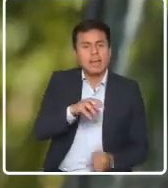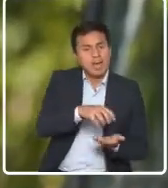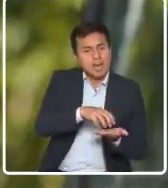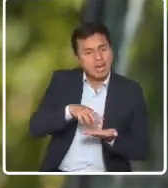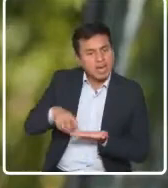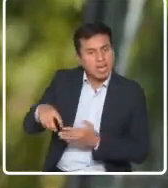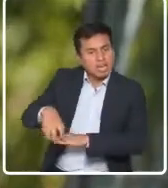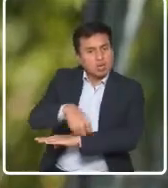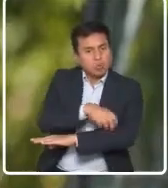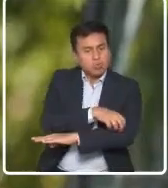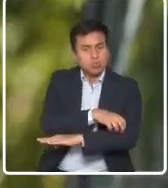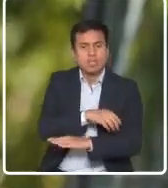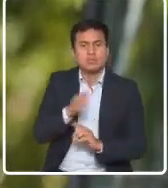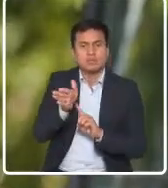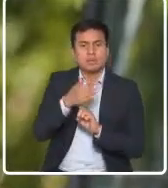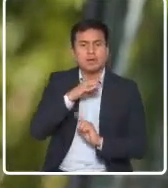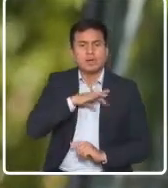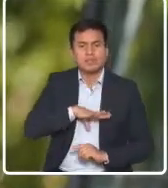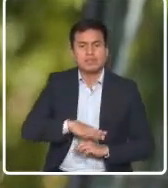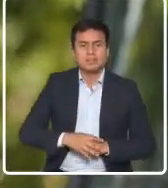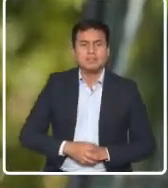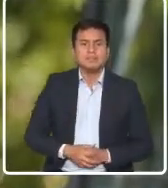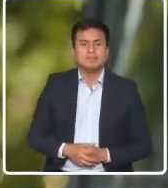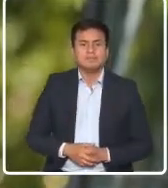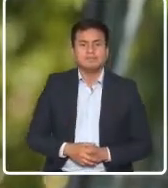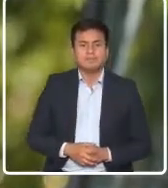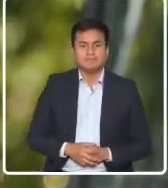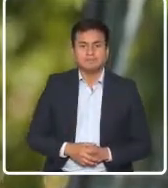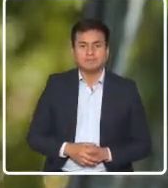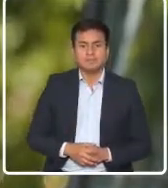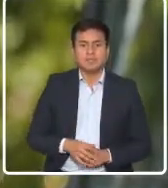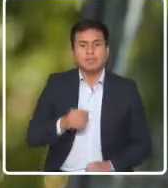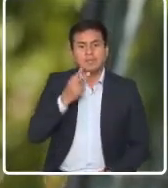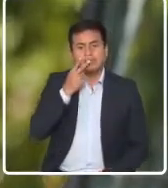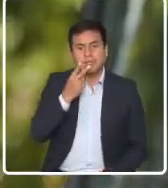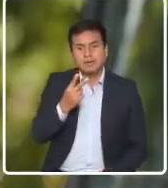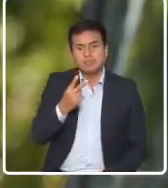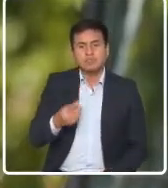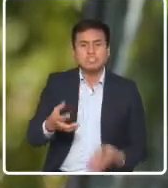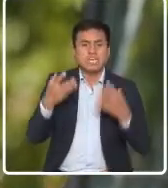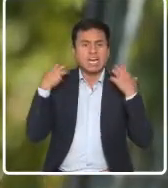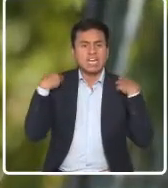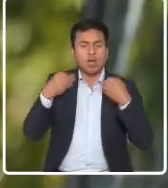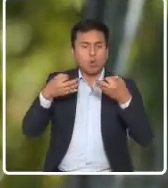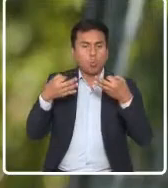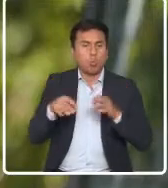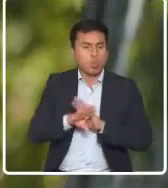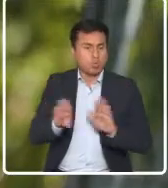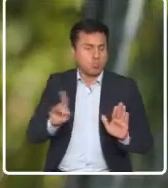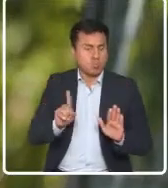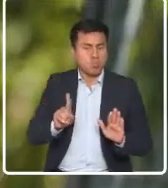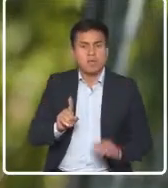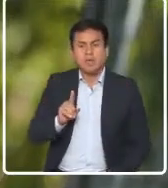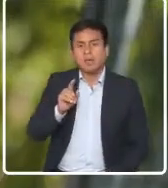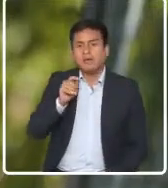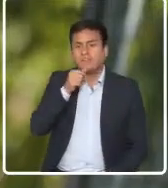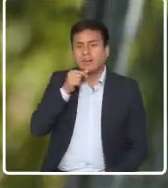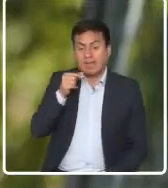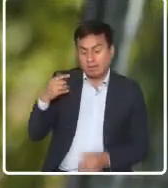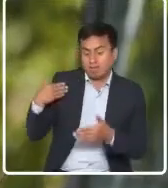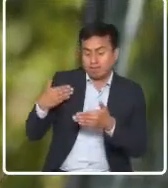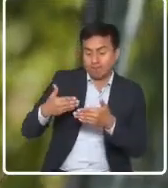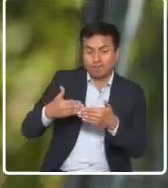región y comuna de nuestra patria. Como vemos, la tarea no está concluida, pero existe un camino